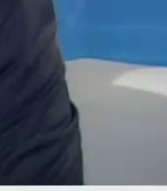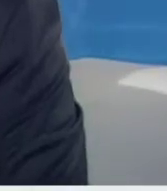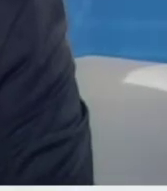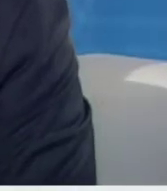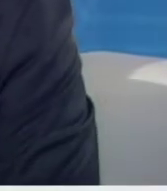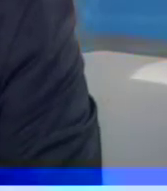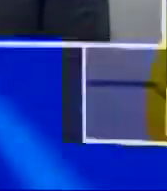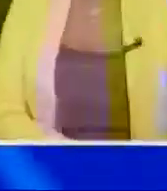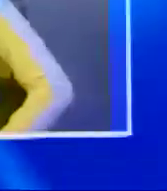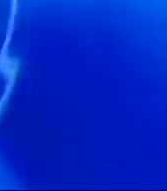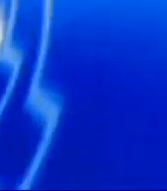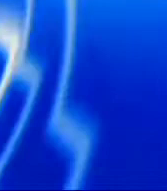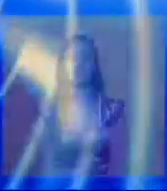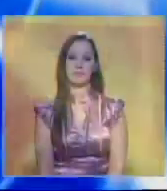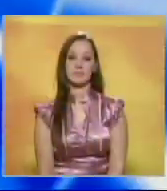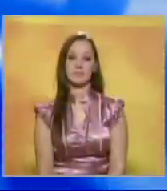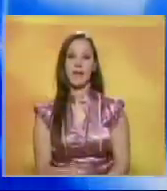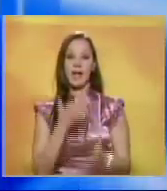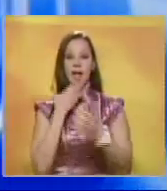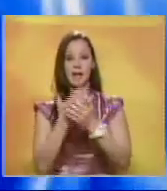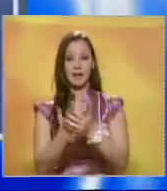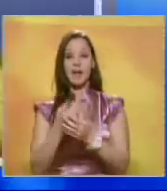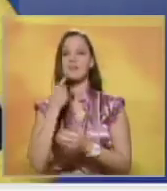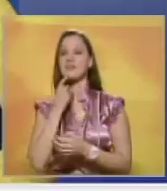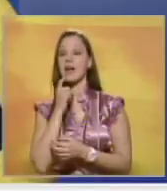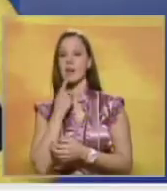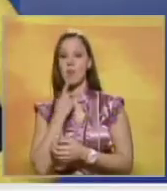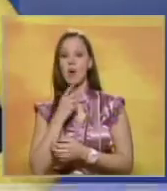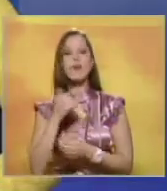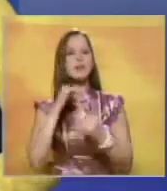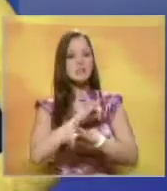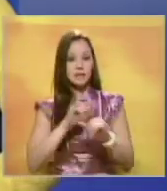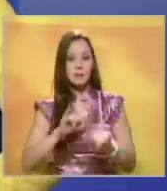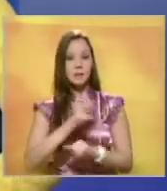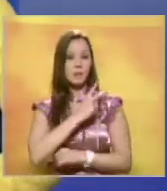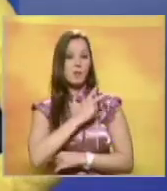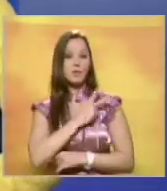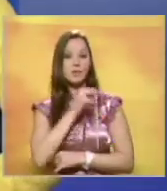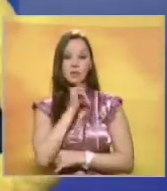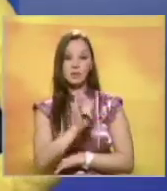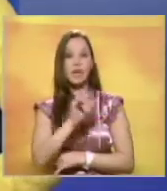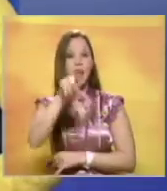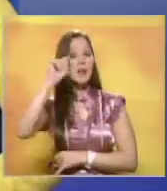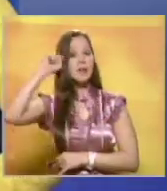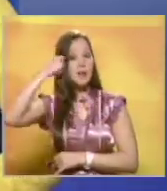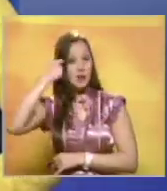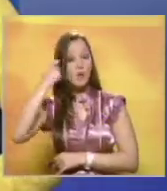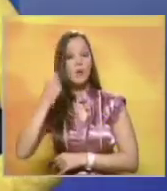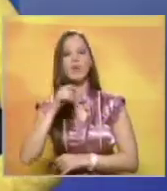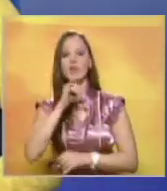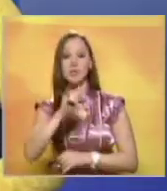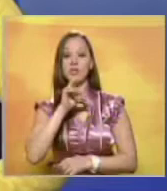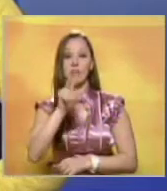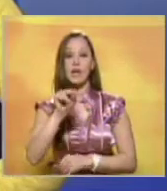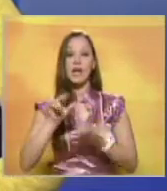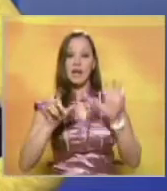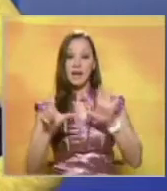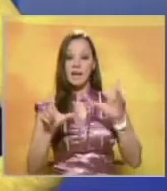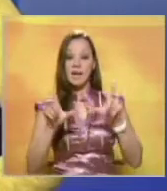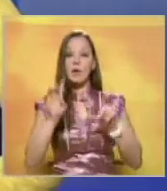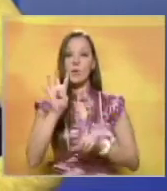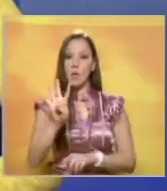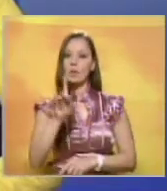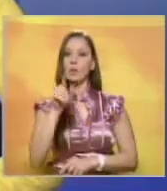la despedida. Gracias, Eduardo. Amigos, hasta aquí la presente emisión de su Noticiero Venevisión. Y recuerden, Noticiero Venevisión, Canal 4 reporta y